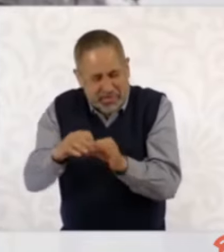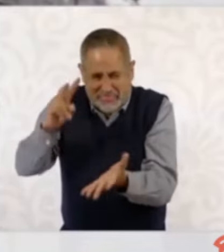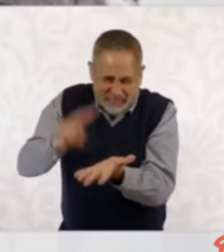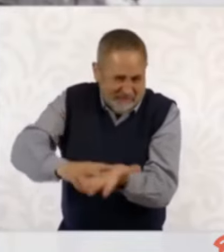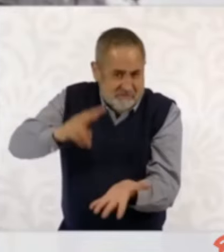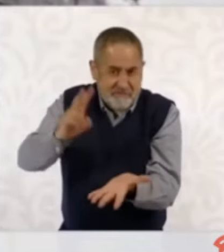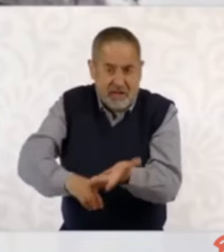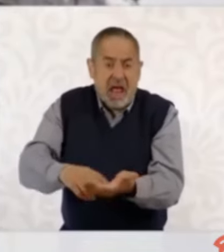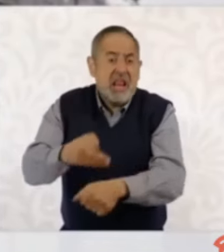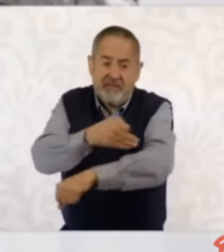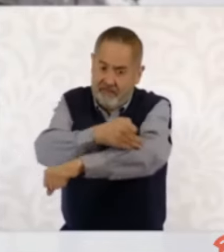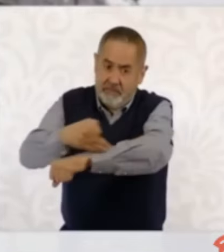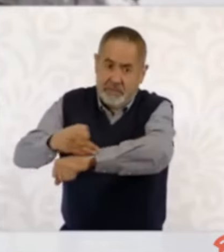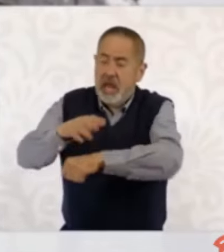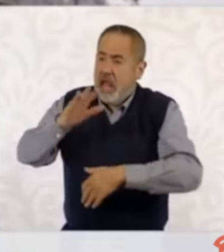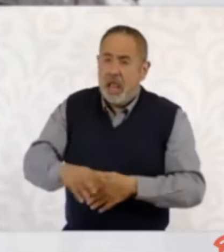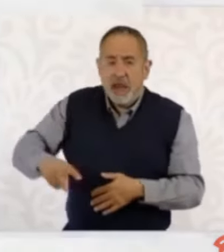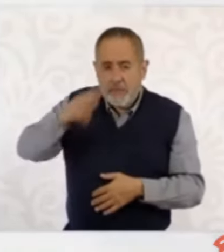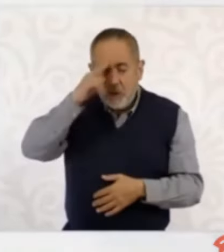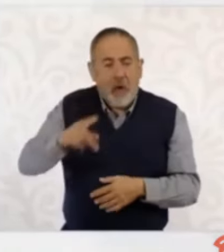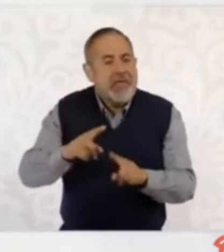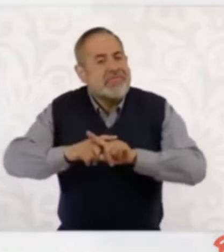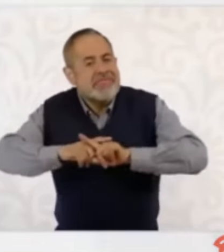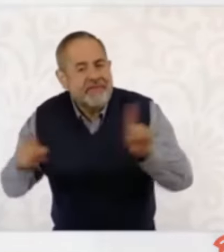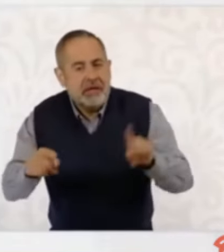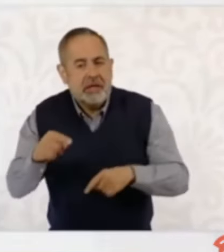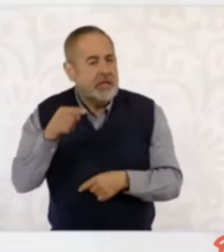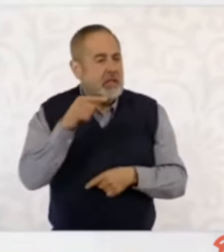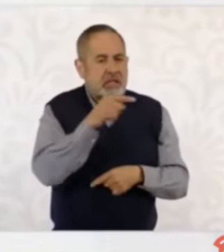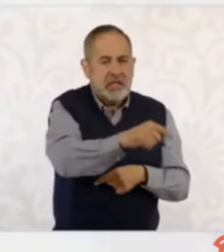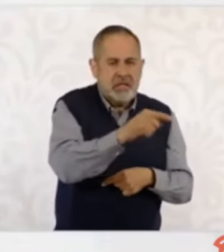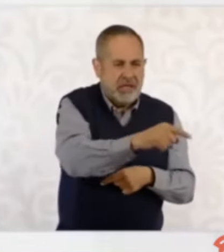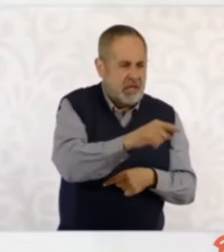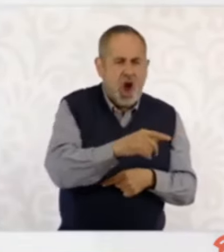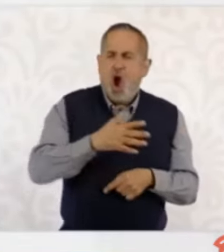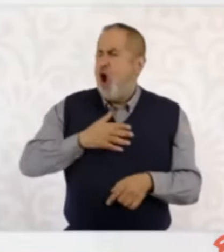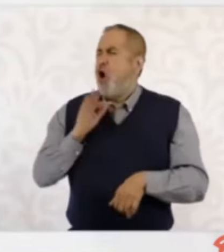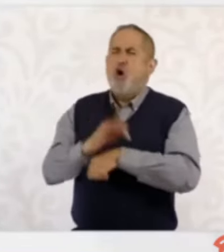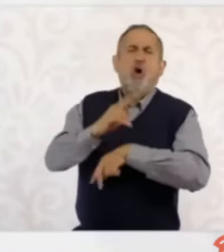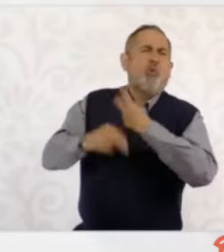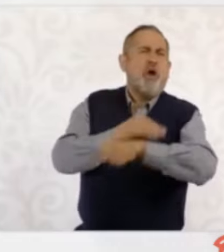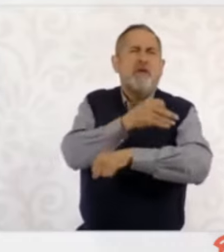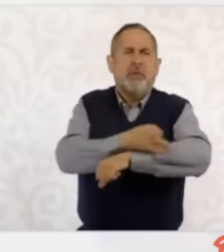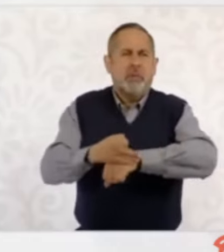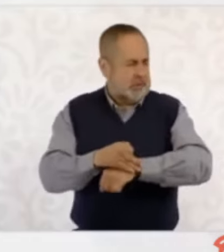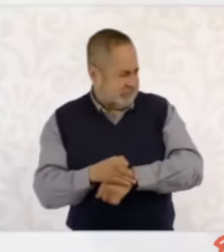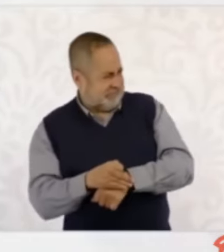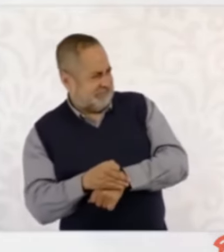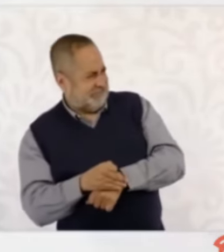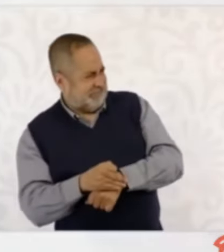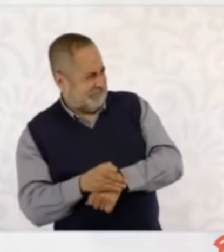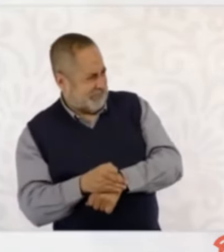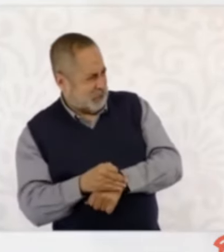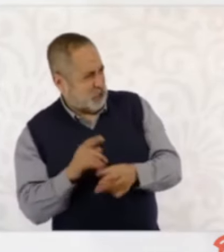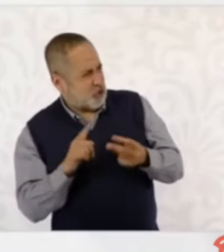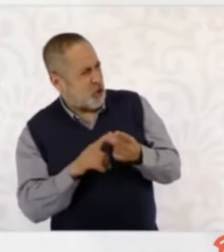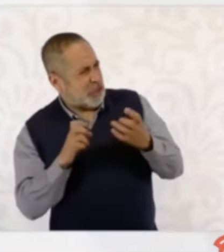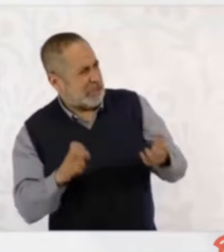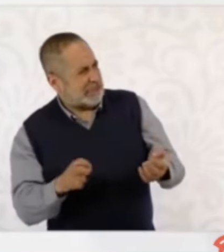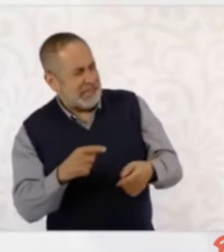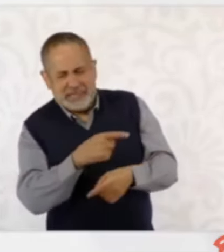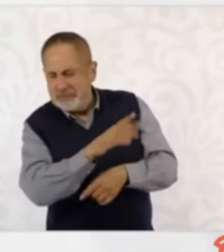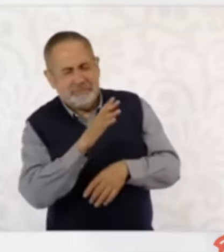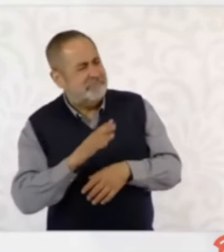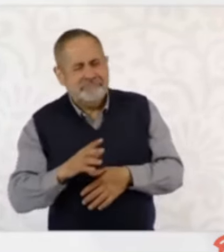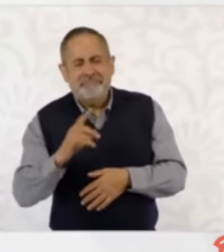México, no tiene nada que ver con la reivindicación que ellos hacen. Para nosotros